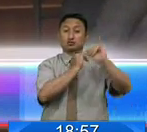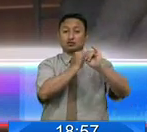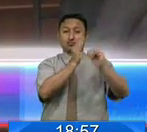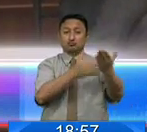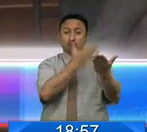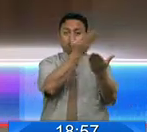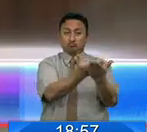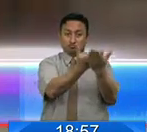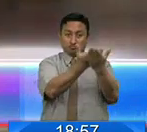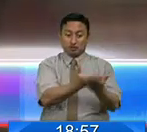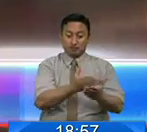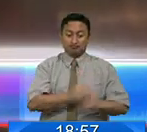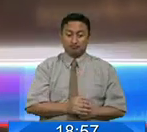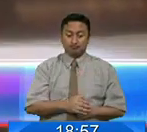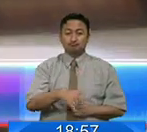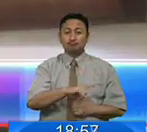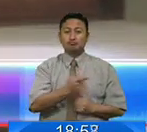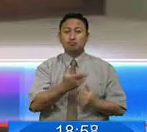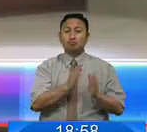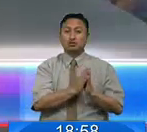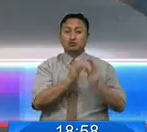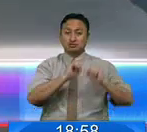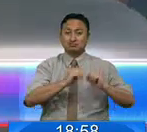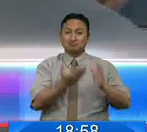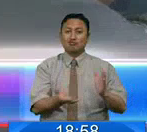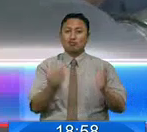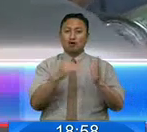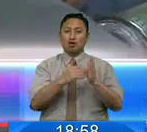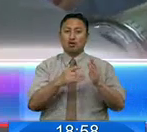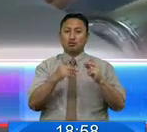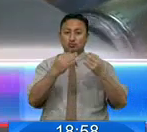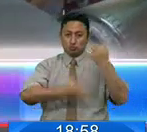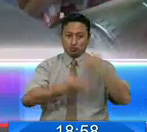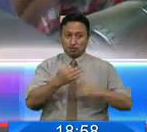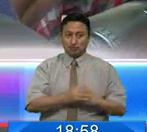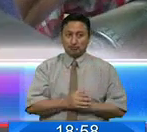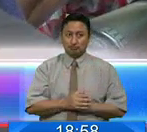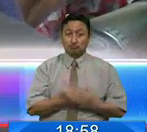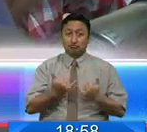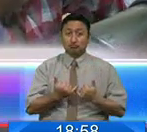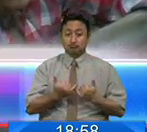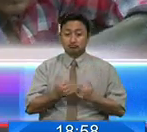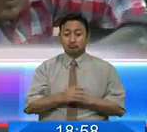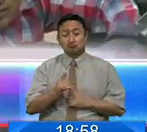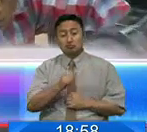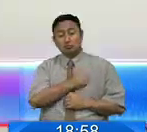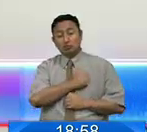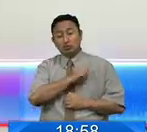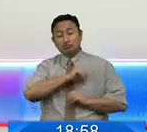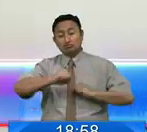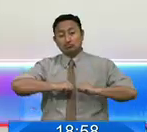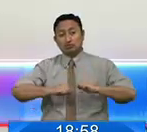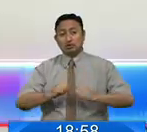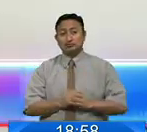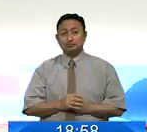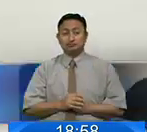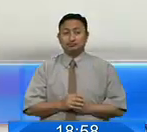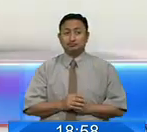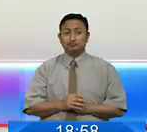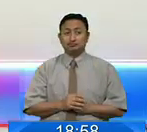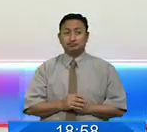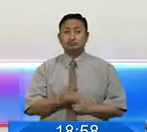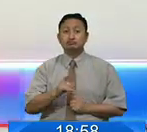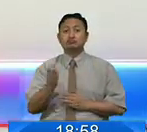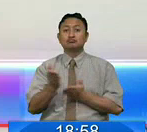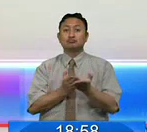a través de una acción de repetición mientras tanto se dedicará a actividades particulares especialmente al